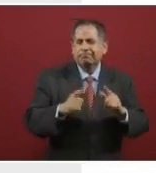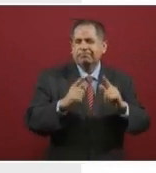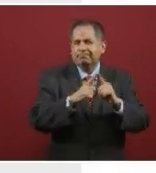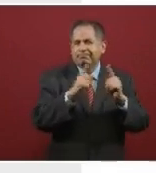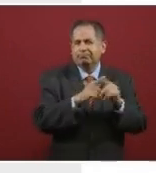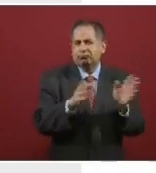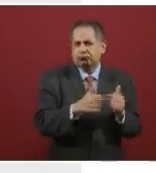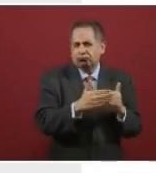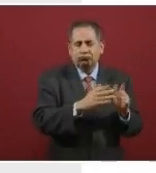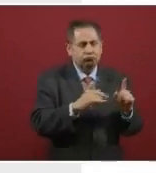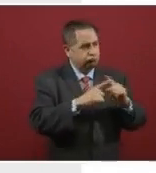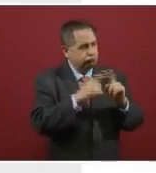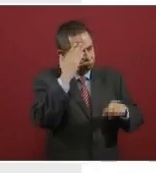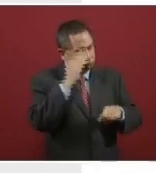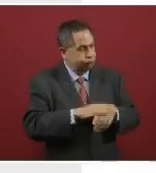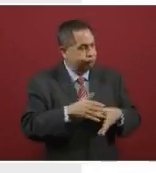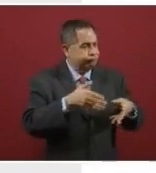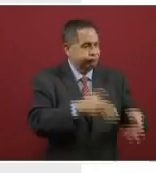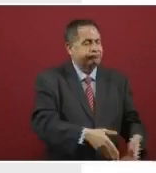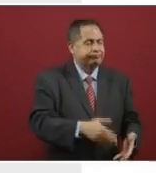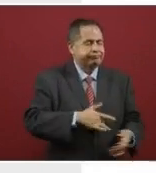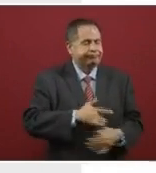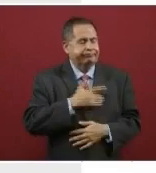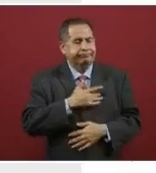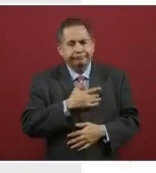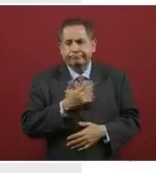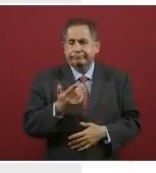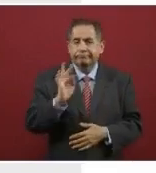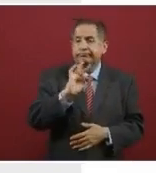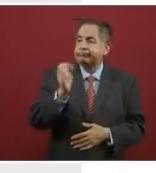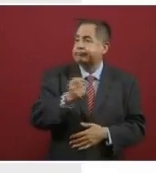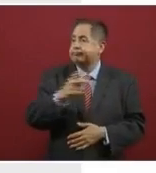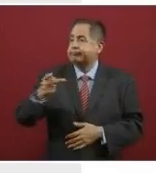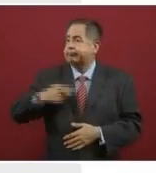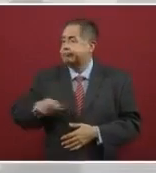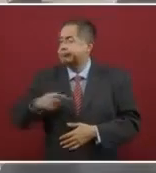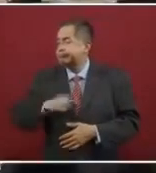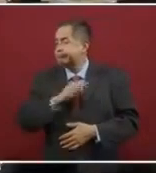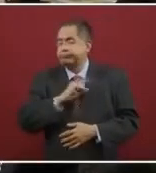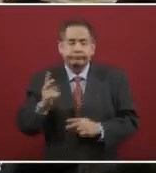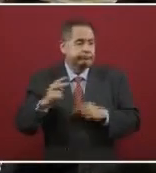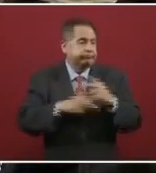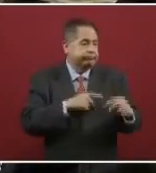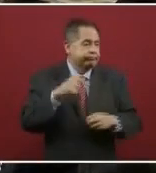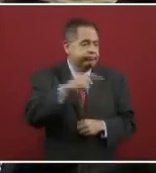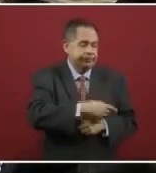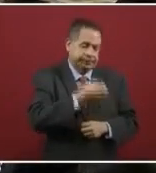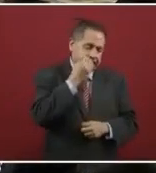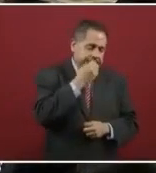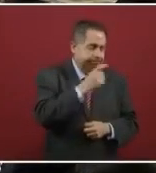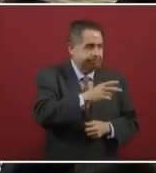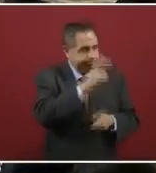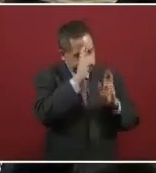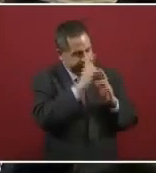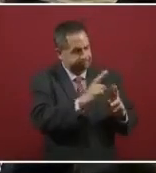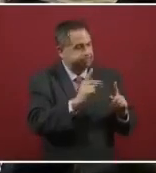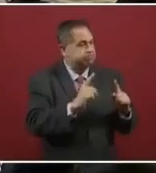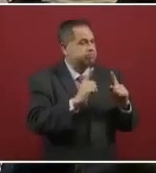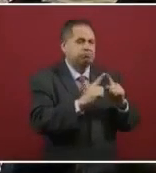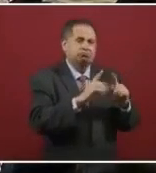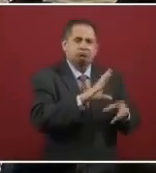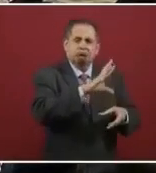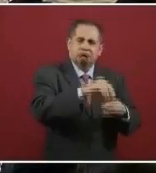han podido tener contacto o identificación con los restos de sus familiares, puedan asistir a ese lugar y tener, pues, de alguna